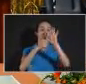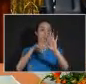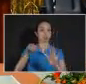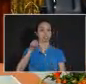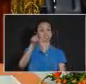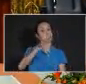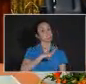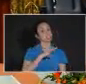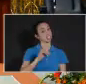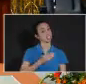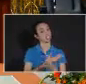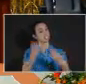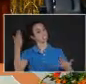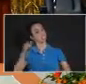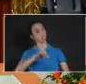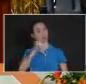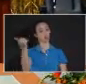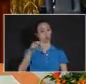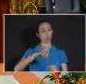Que se lo muestre a él.